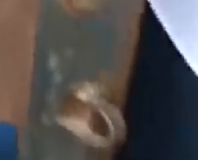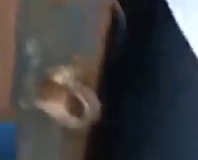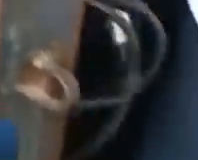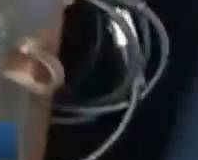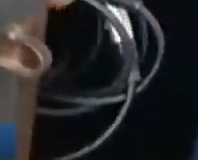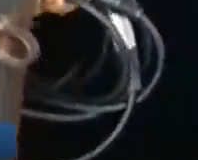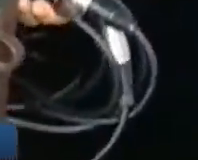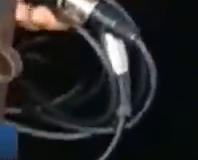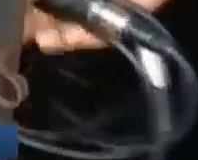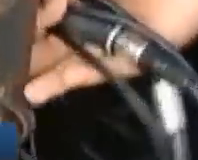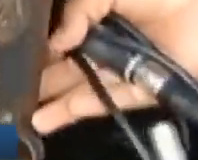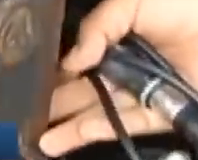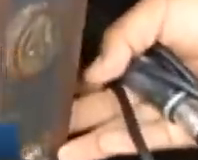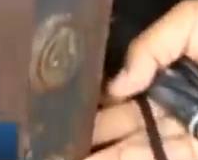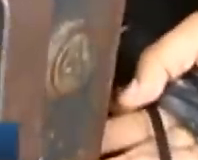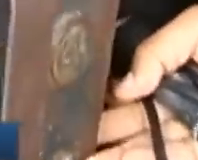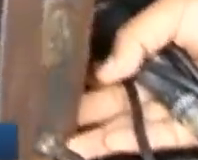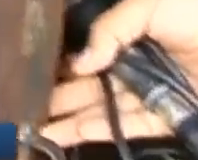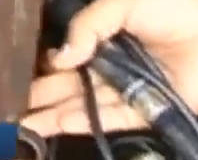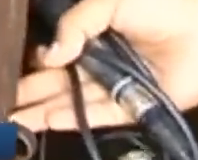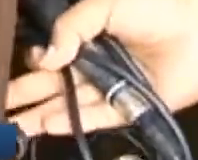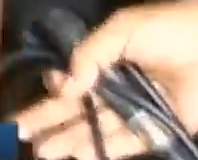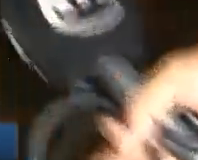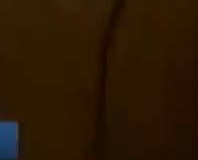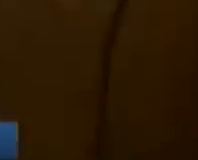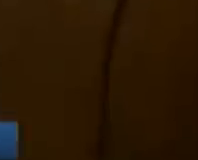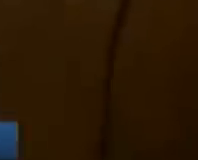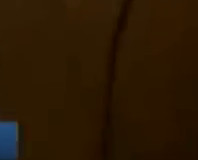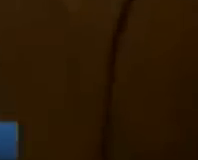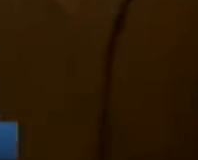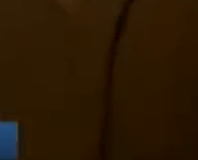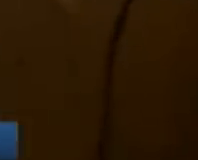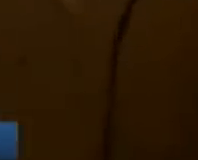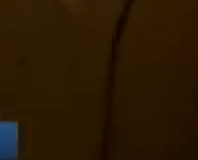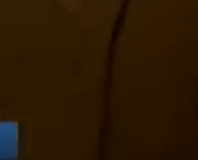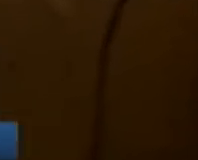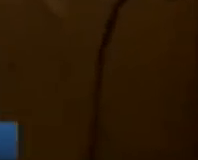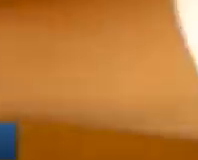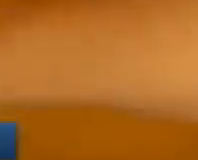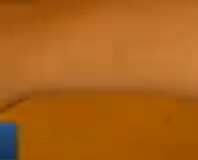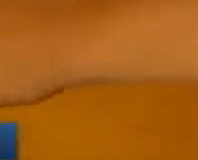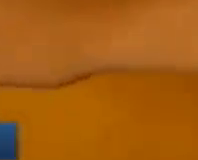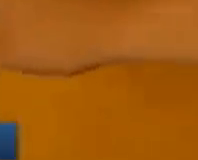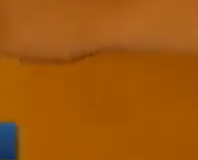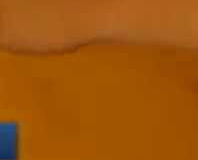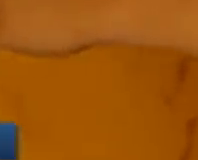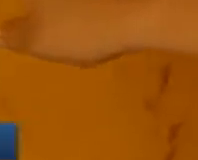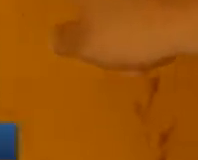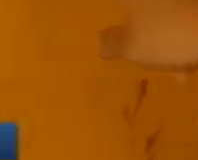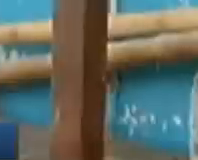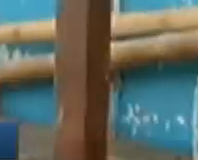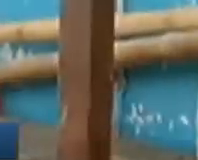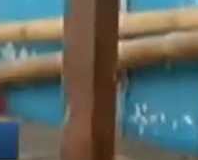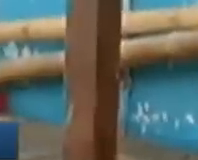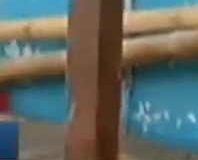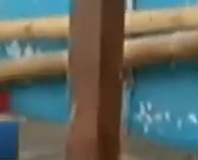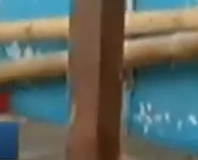Asesinan a un ciudadano dentro de su casa. El criminal metió la mano con el arma por la ventana para acribillar a su víctima.